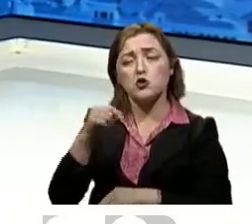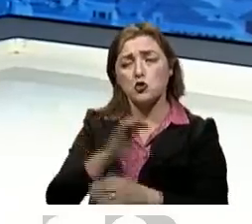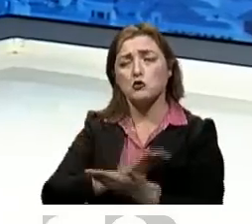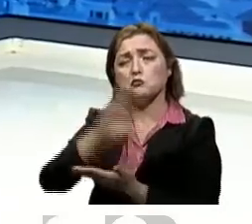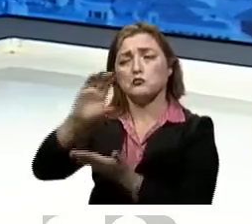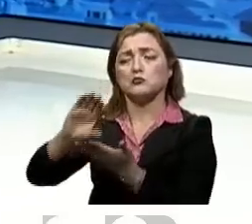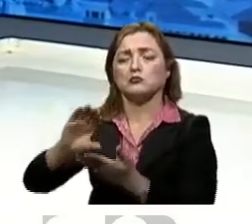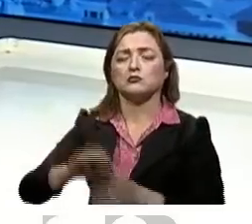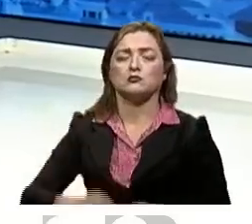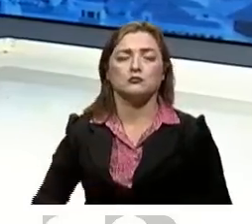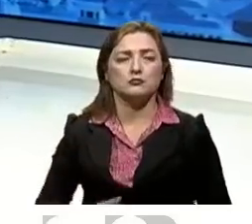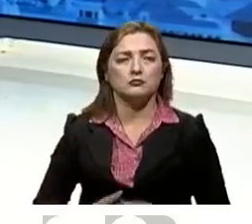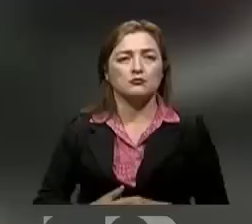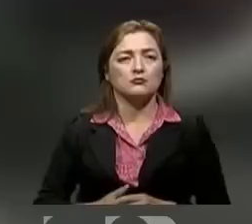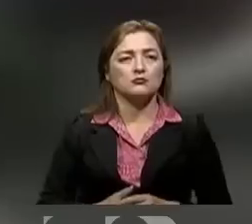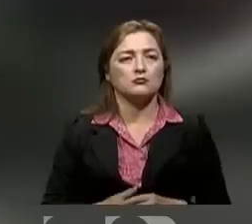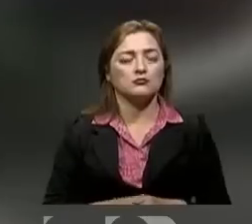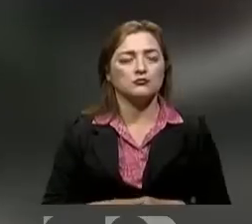y reactivación de la zona.